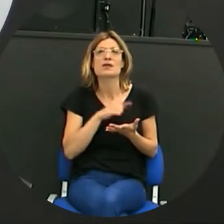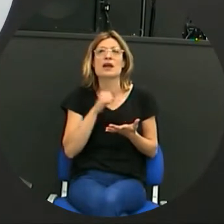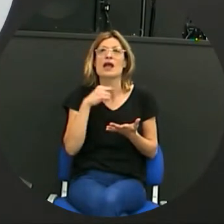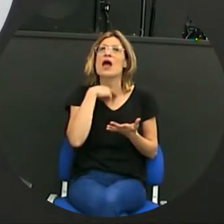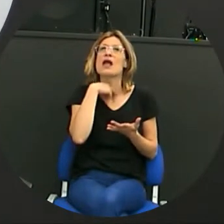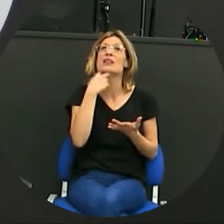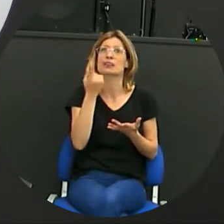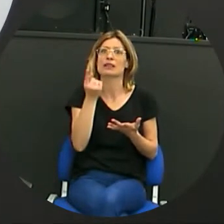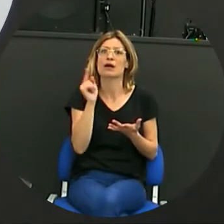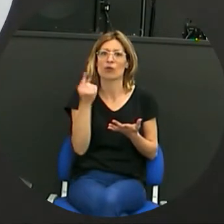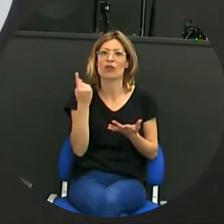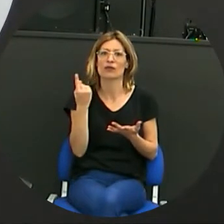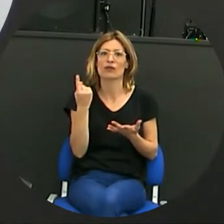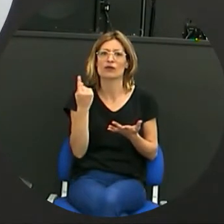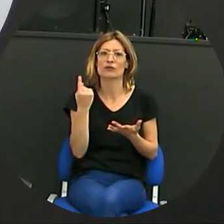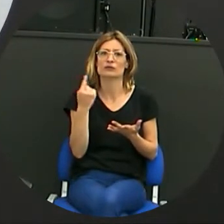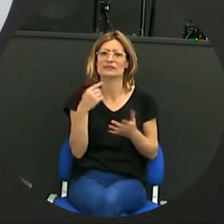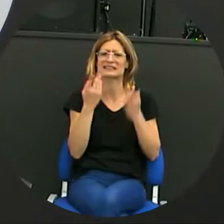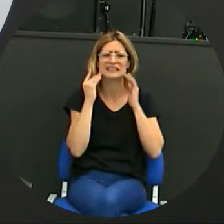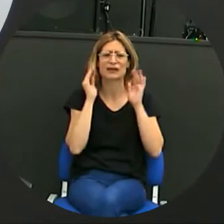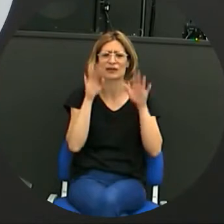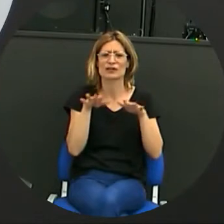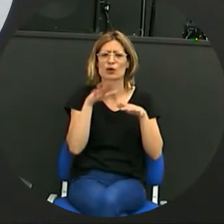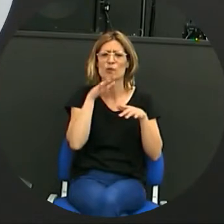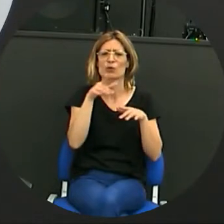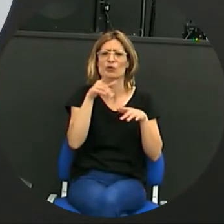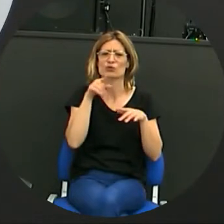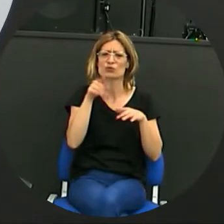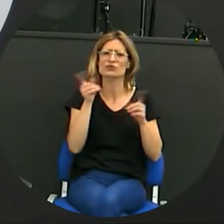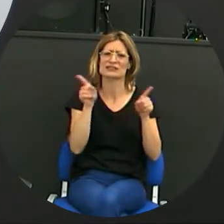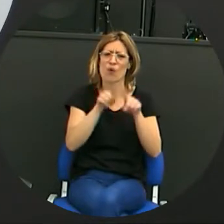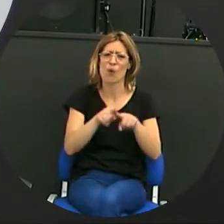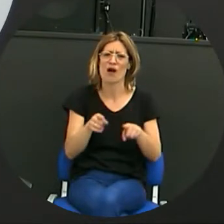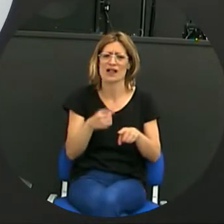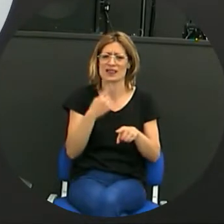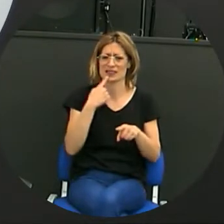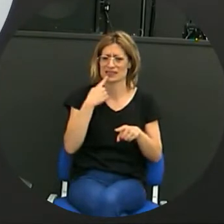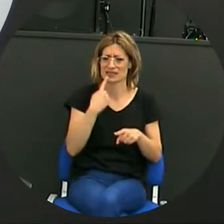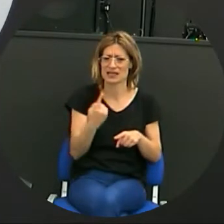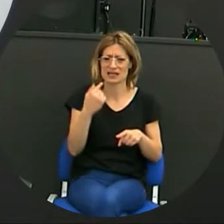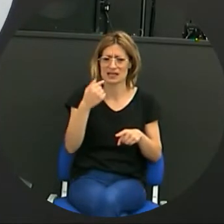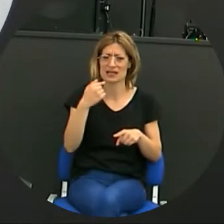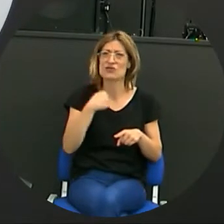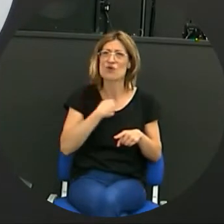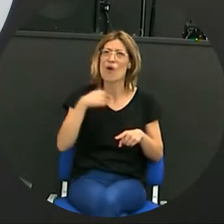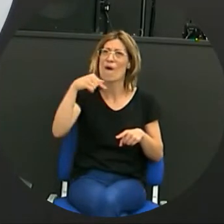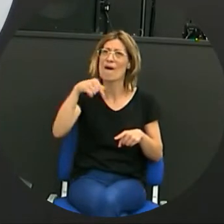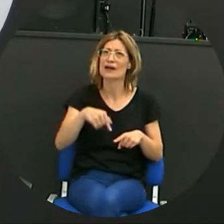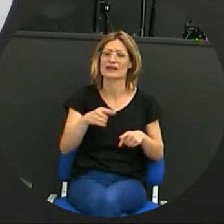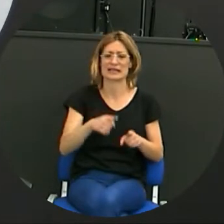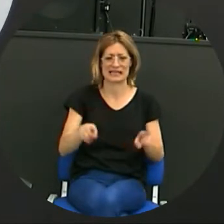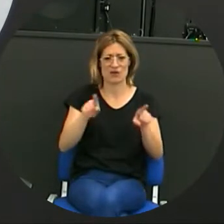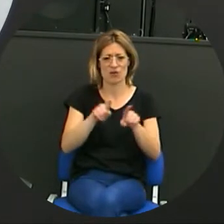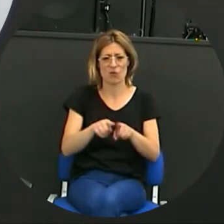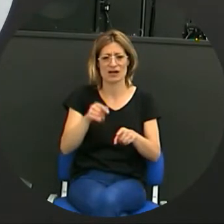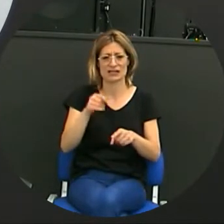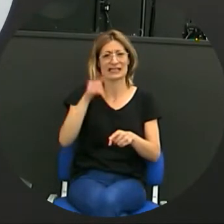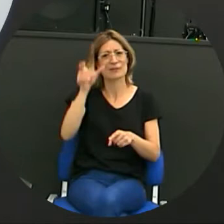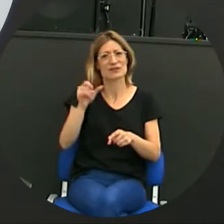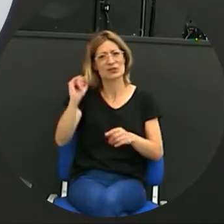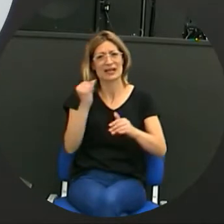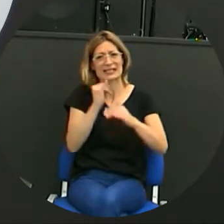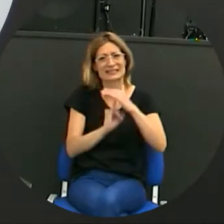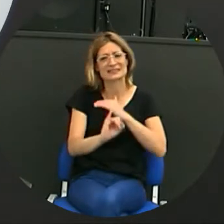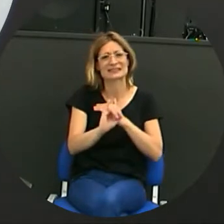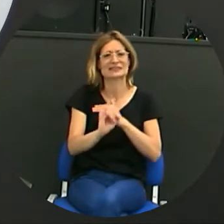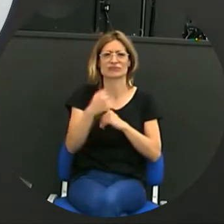determinación al oír la voz de Dios de decir como Ananías, heme aquí, para decir como Isaías, heme aquí, que Dios